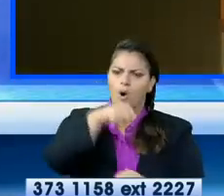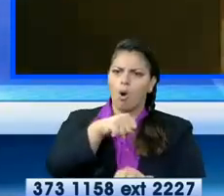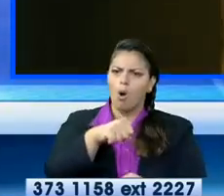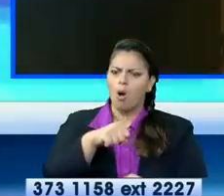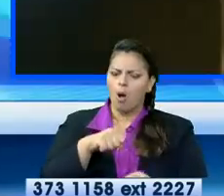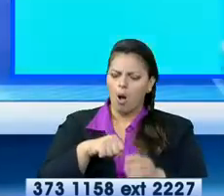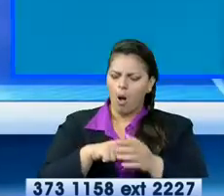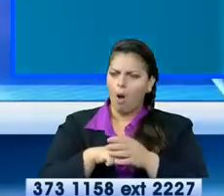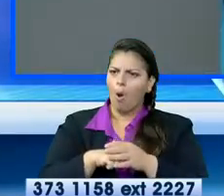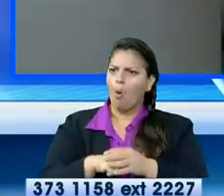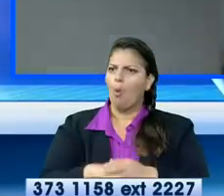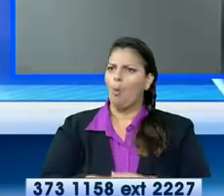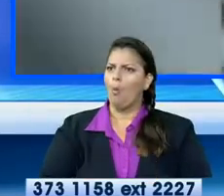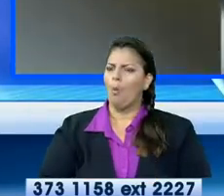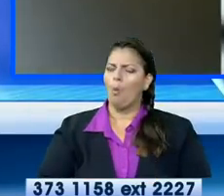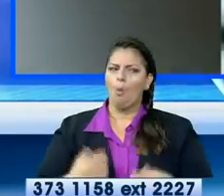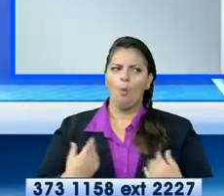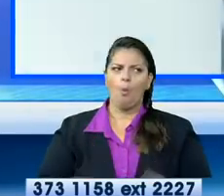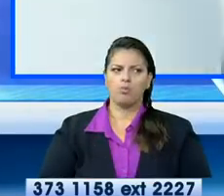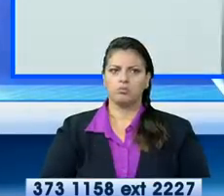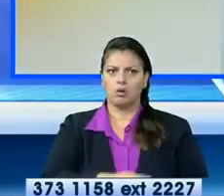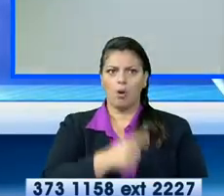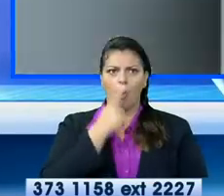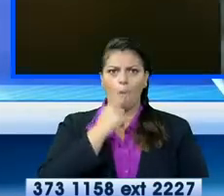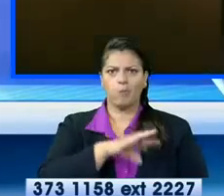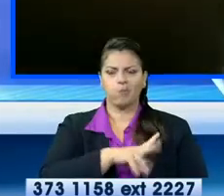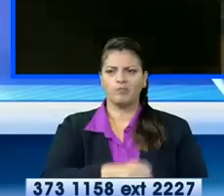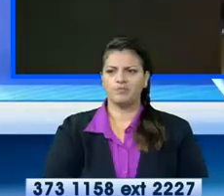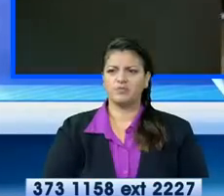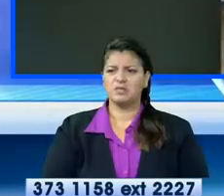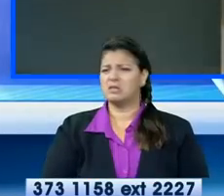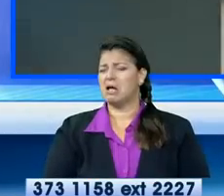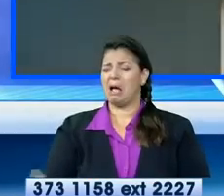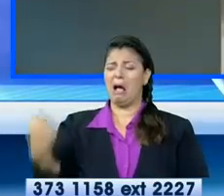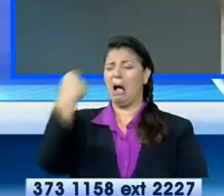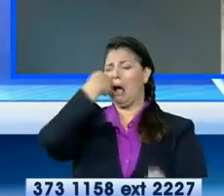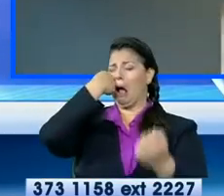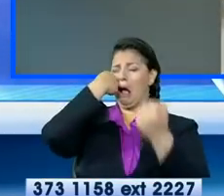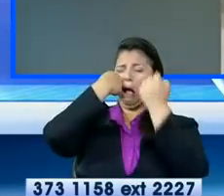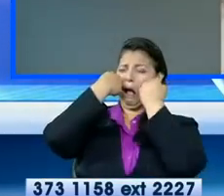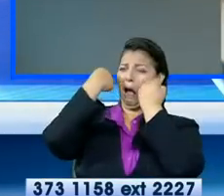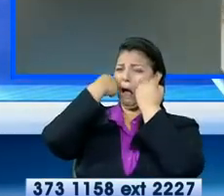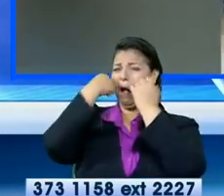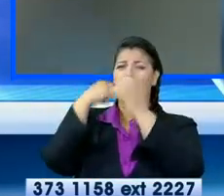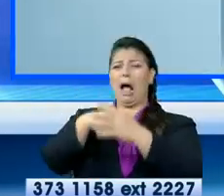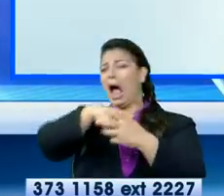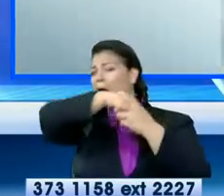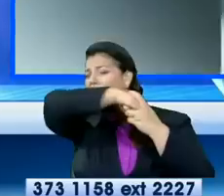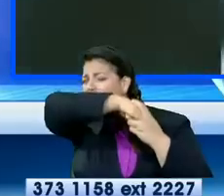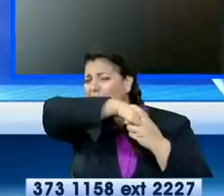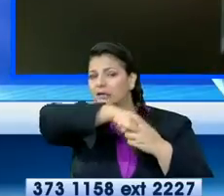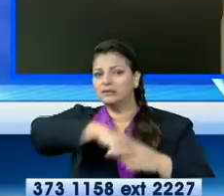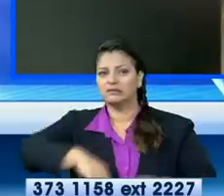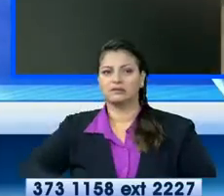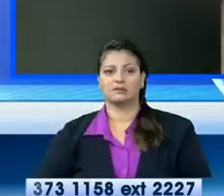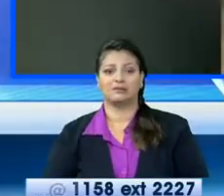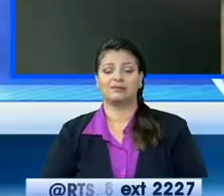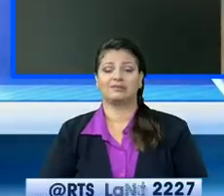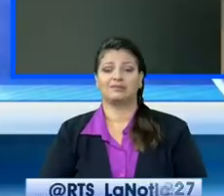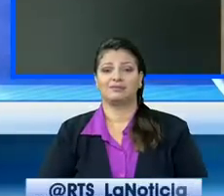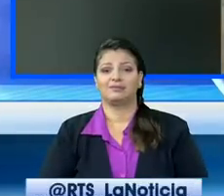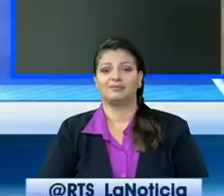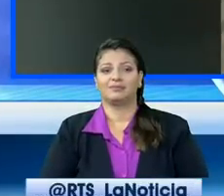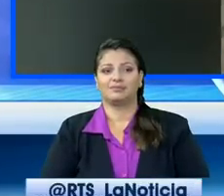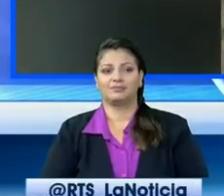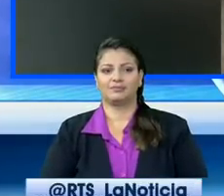el cobarde este. Imagínate. Miserable. Que son, yo siempre digo, con el arma son valientes, pero una vez que alguien los